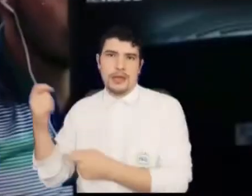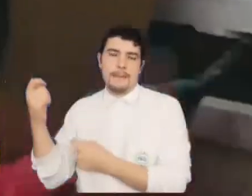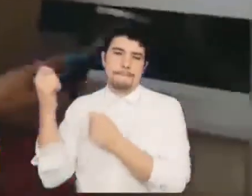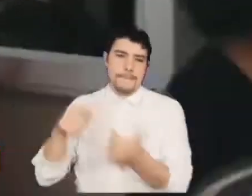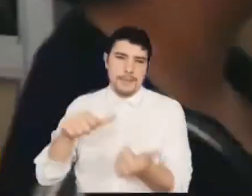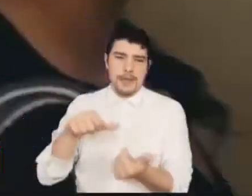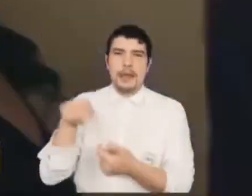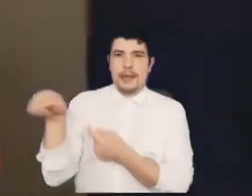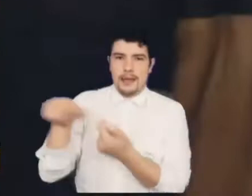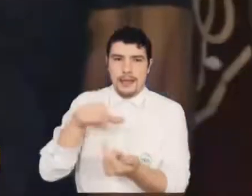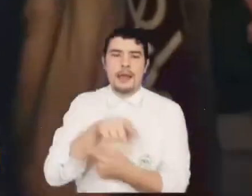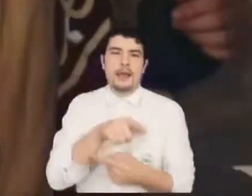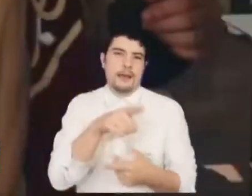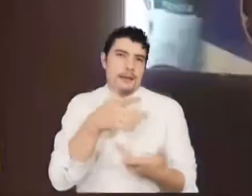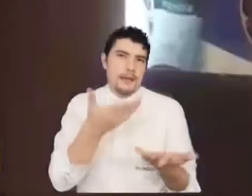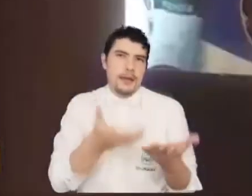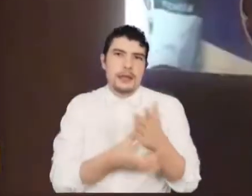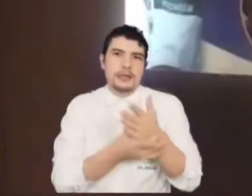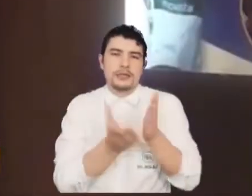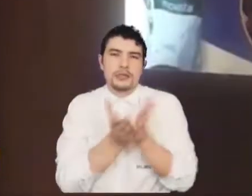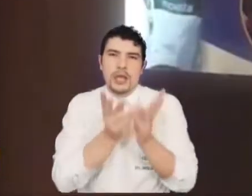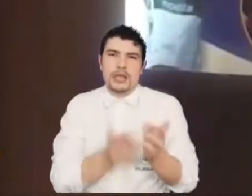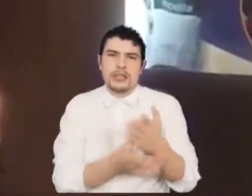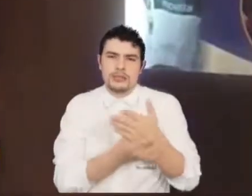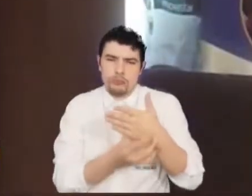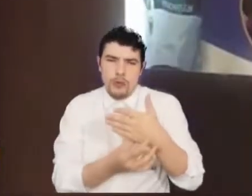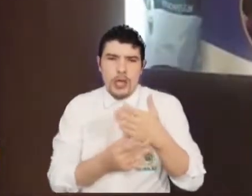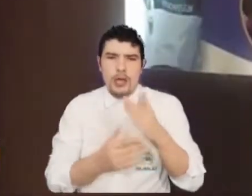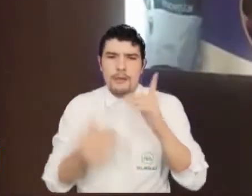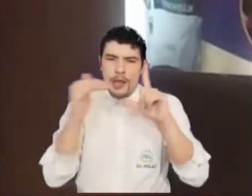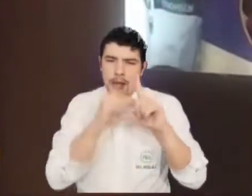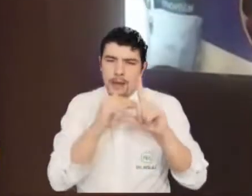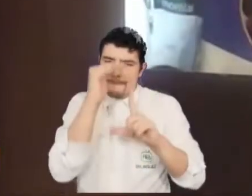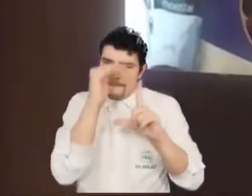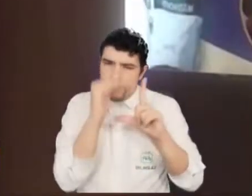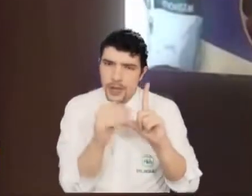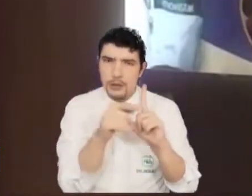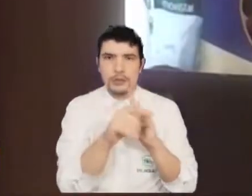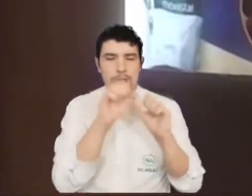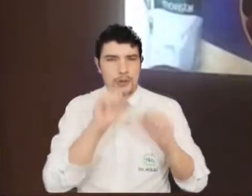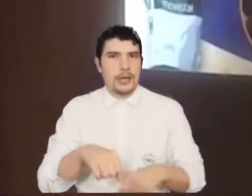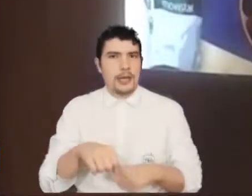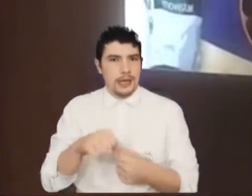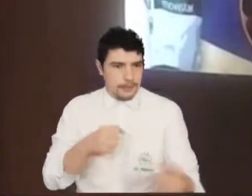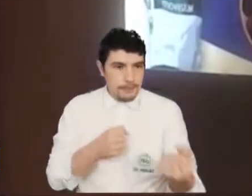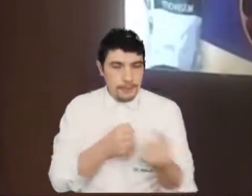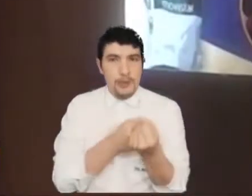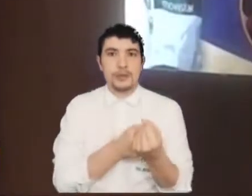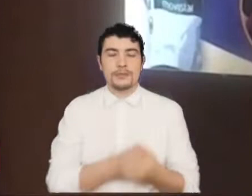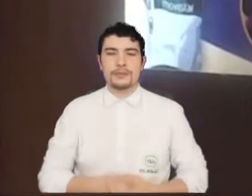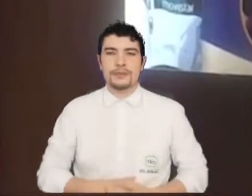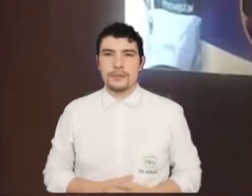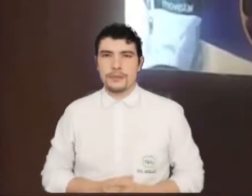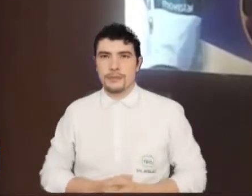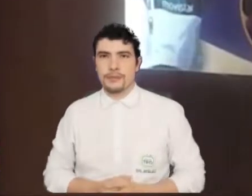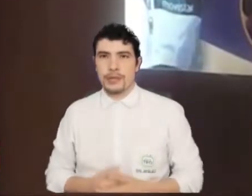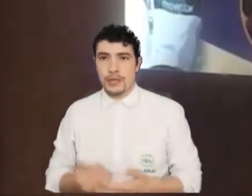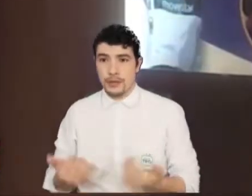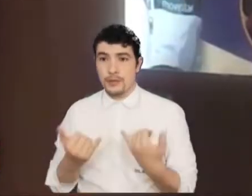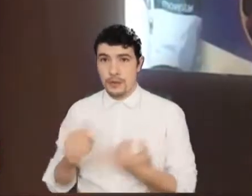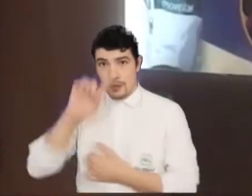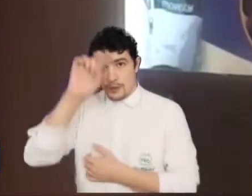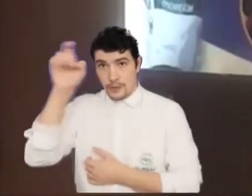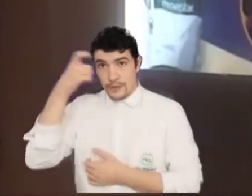no cuentan con beneficios. Lo que le pedimos al gobernador, como presidente del Consejo Superior de la Universidad, es que valide un